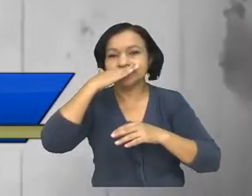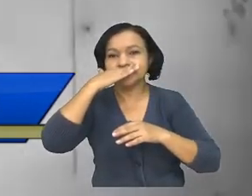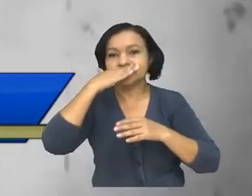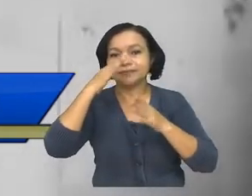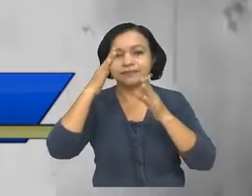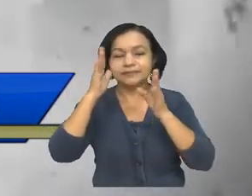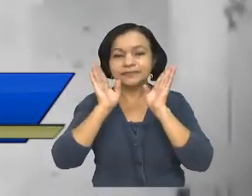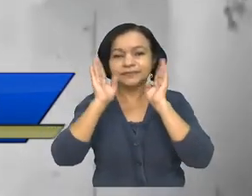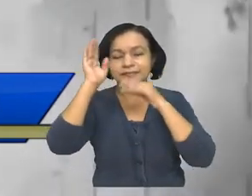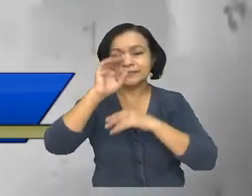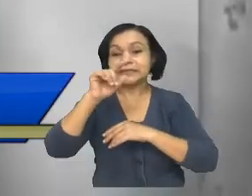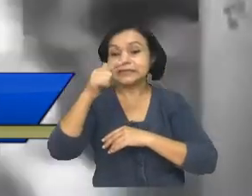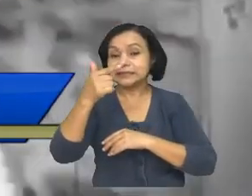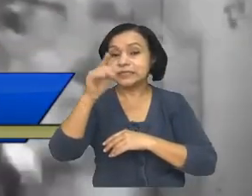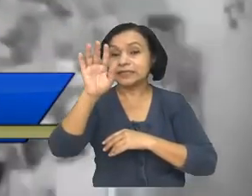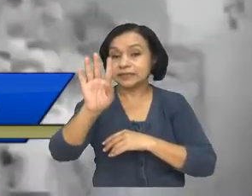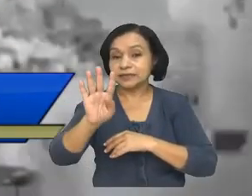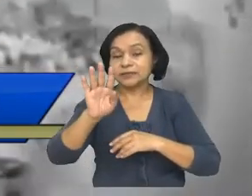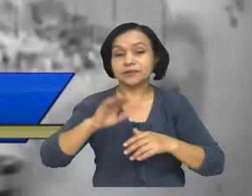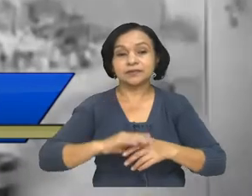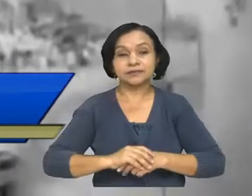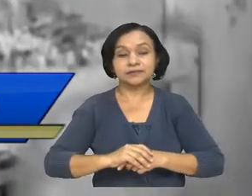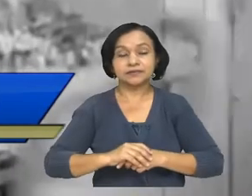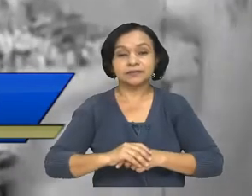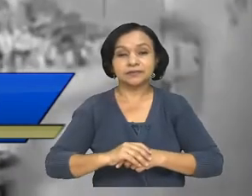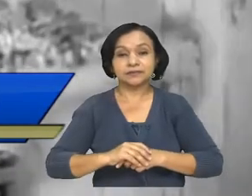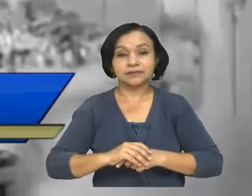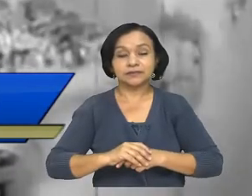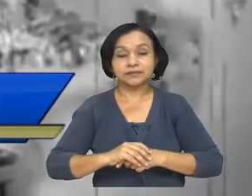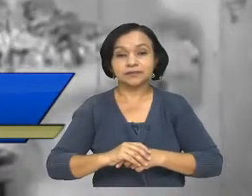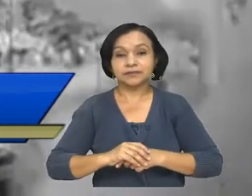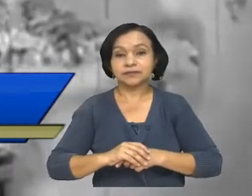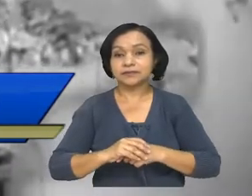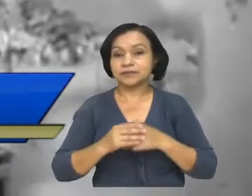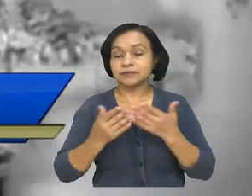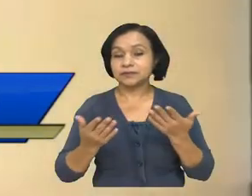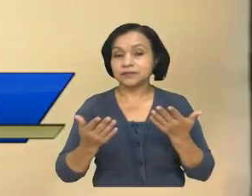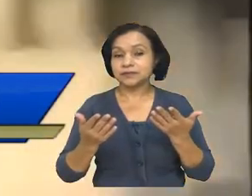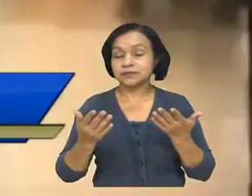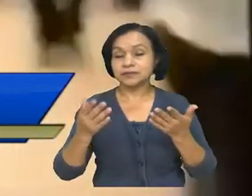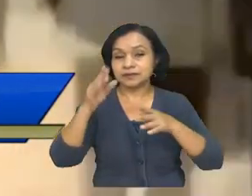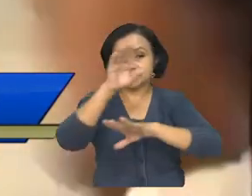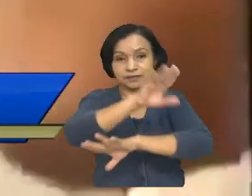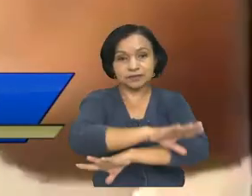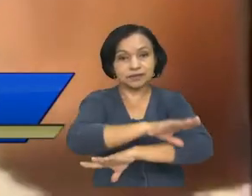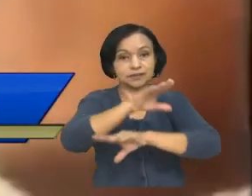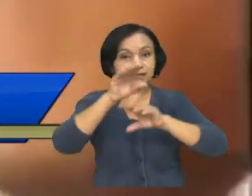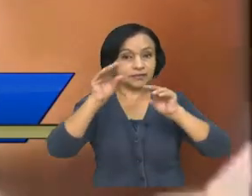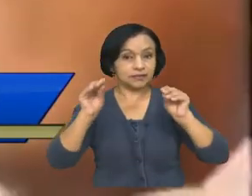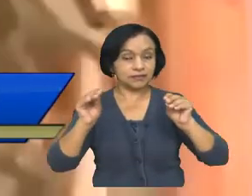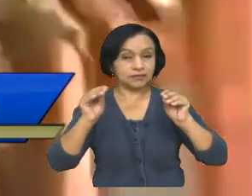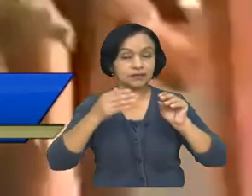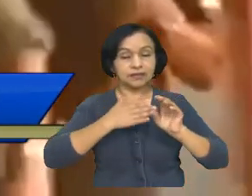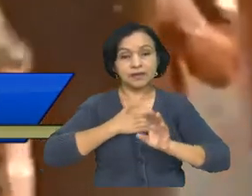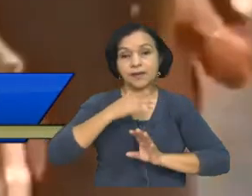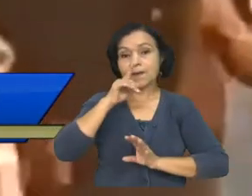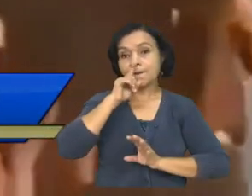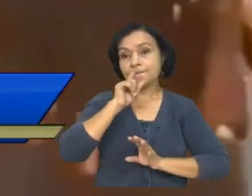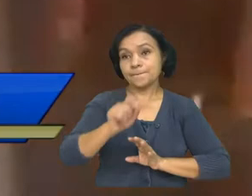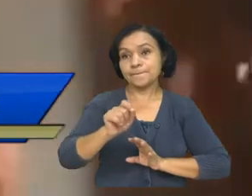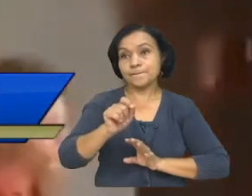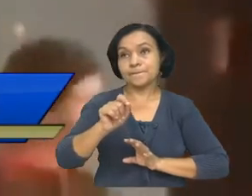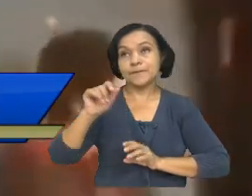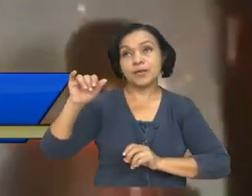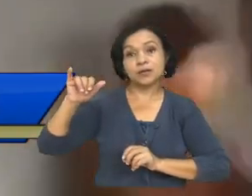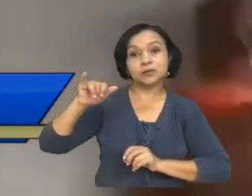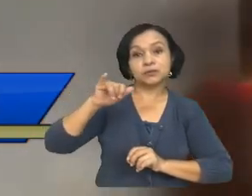año 74. Otra cosa que me llamó mucho la atención, que en Jinotega, como a mí me gusta mucho este mundo de los